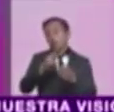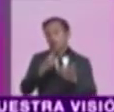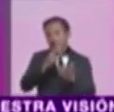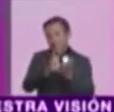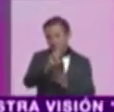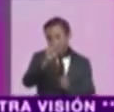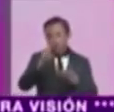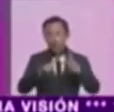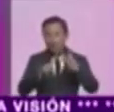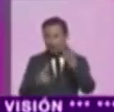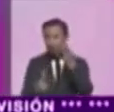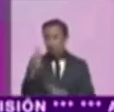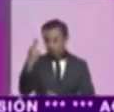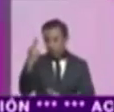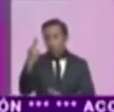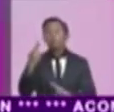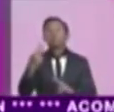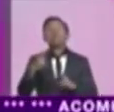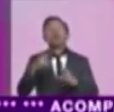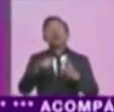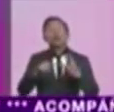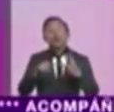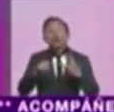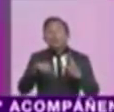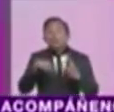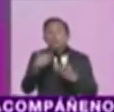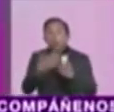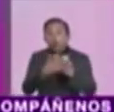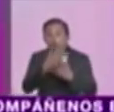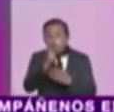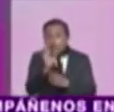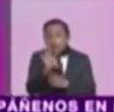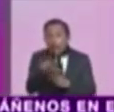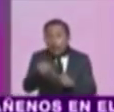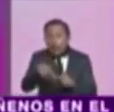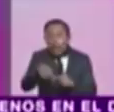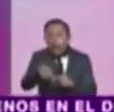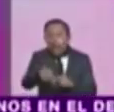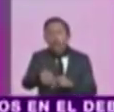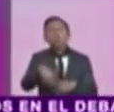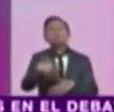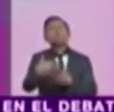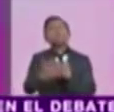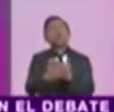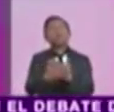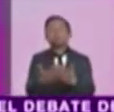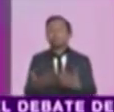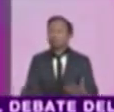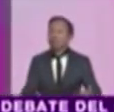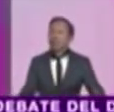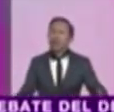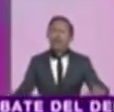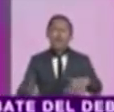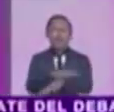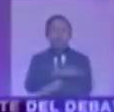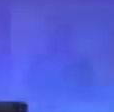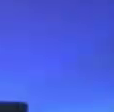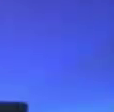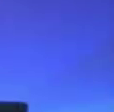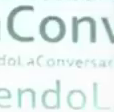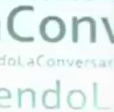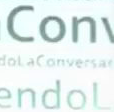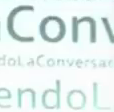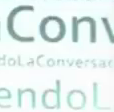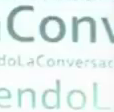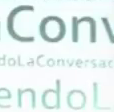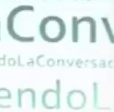muchos políticos ya, ¿no? Ya mancos. Mancos, así sí, es, sí, ¿no? Sí, sí, fue genial. Bueno, pero en fin. Pero regreso al tema de pero la